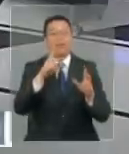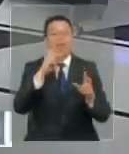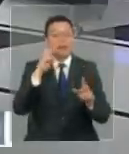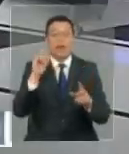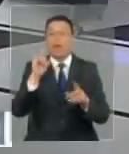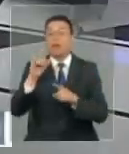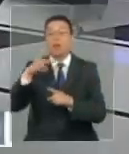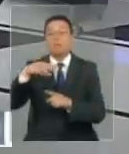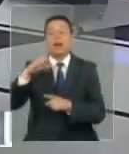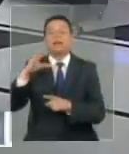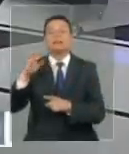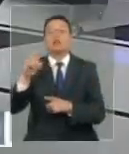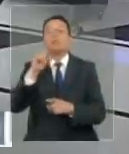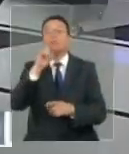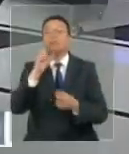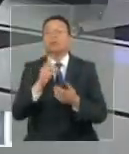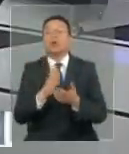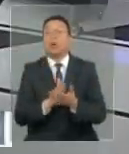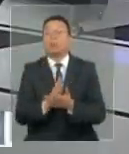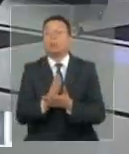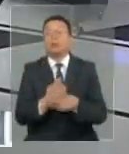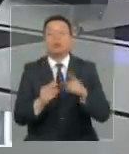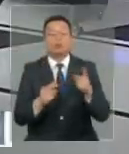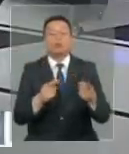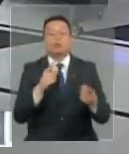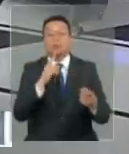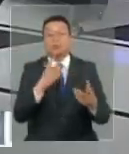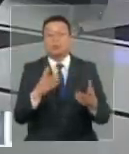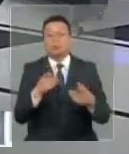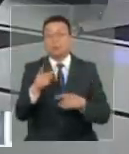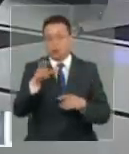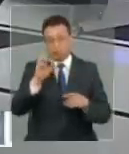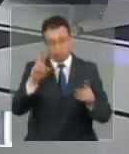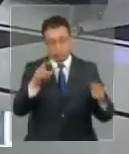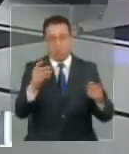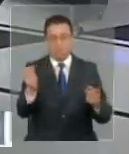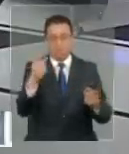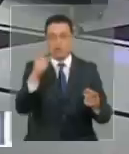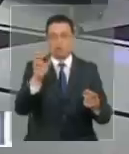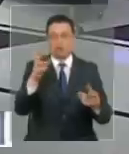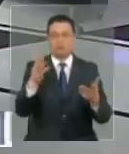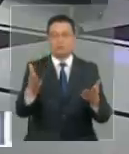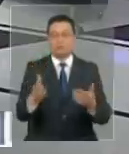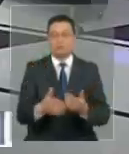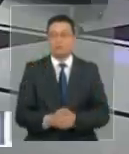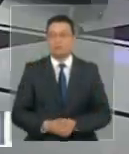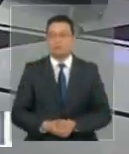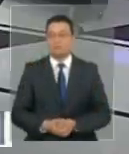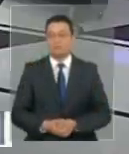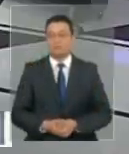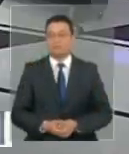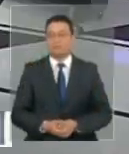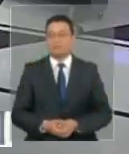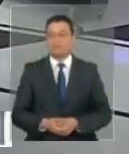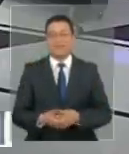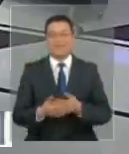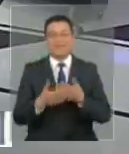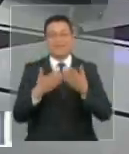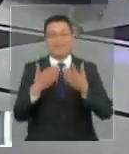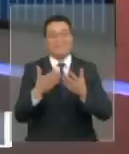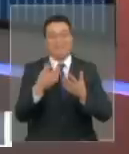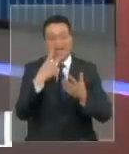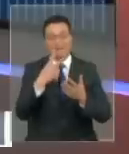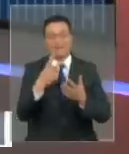Marcelo. ¿Quién quiere partir? Y escoge uno de los números. Los sureños primero. Los sureños primero. Ya, veamos, a ver.